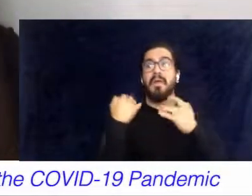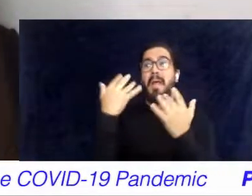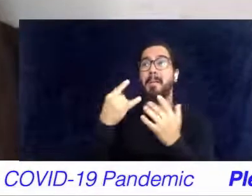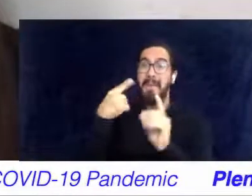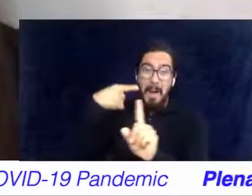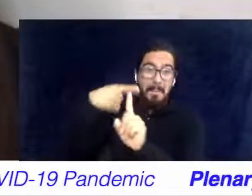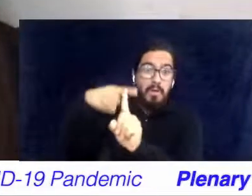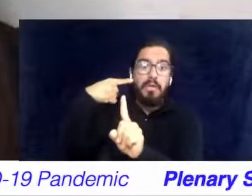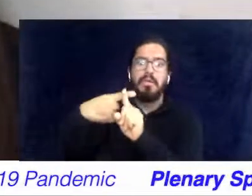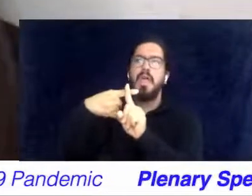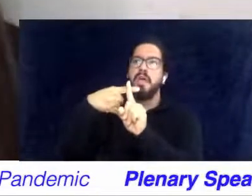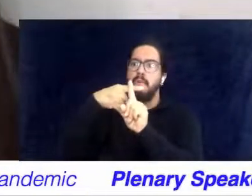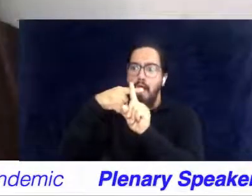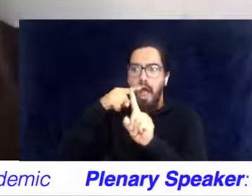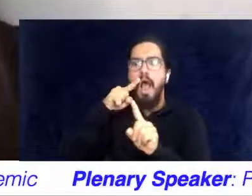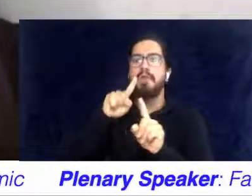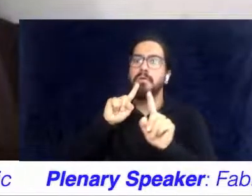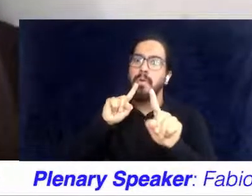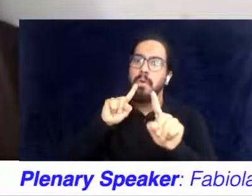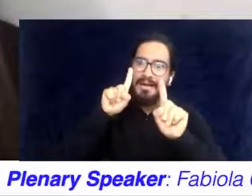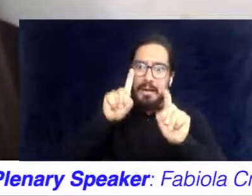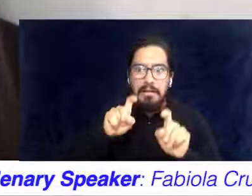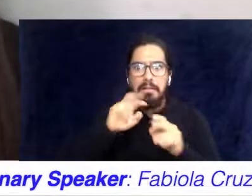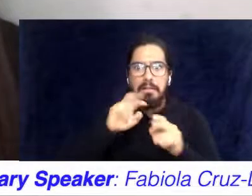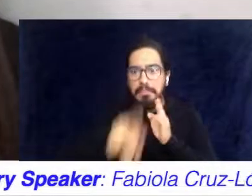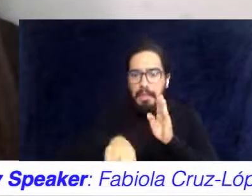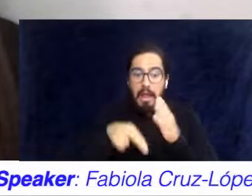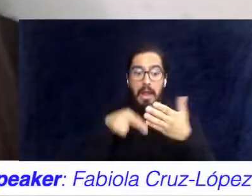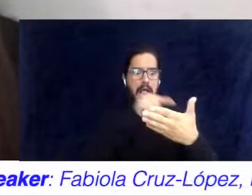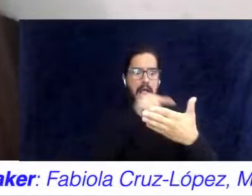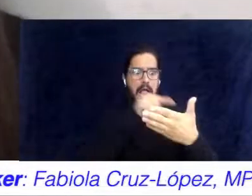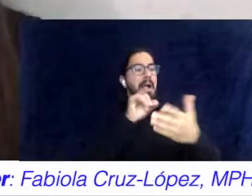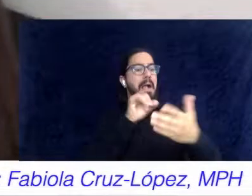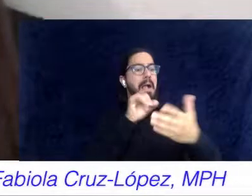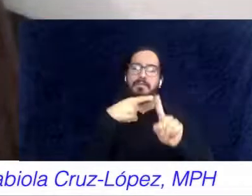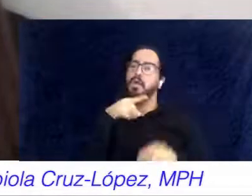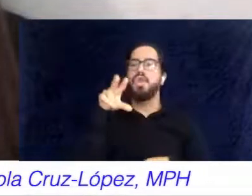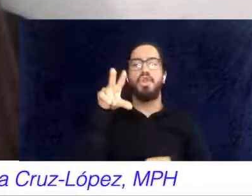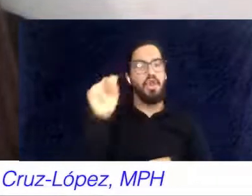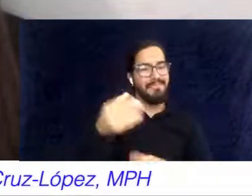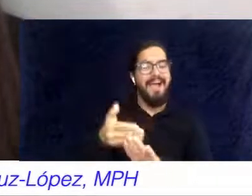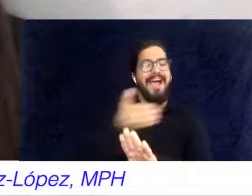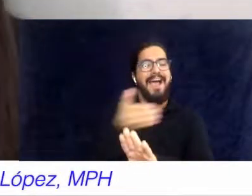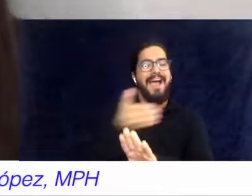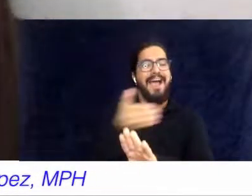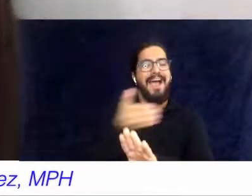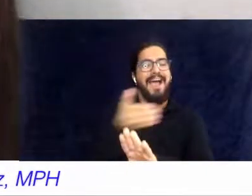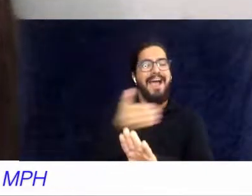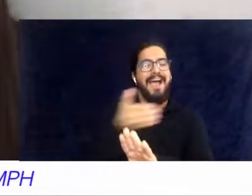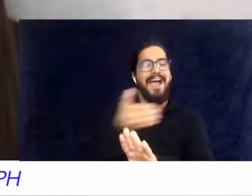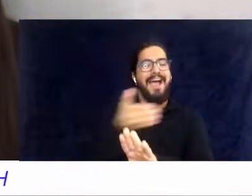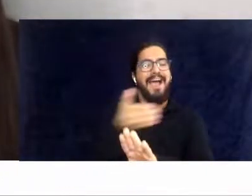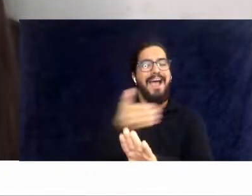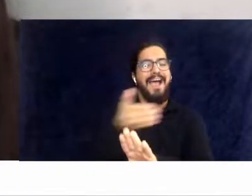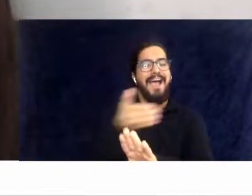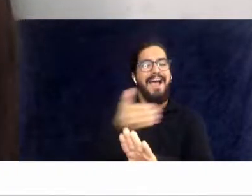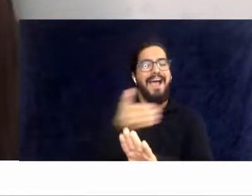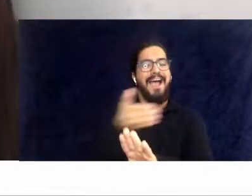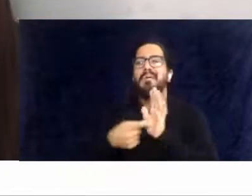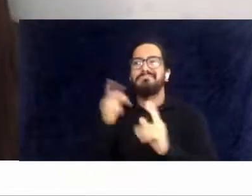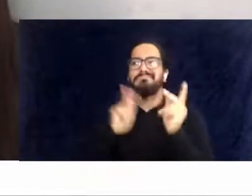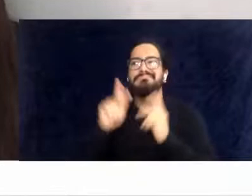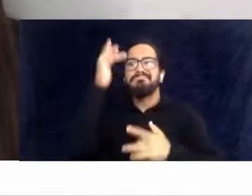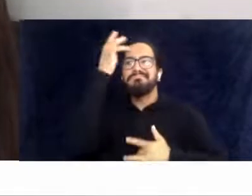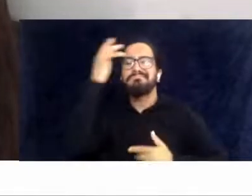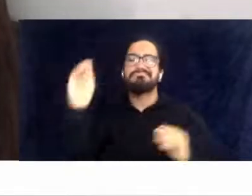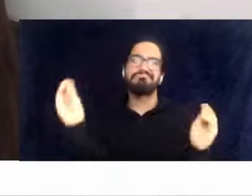digo, los sintomáticos tienen una ventaja porque podemos darle la capacidad, podemos ser nosotros héroes de la pandemia.